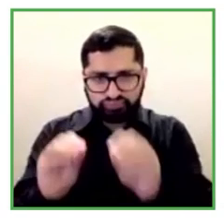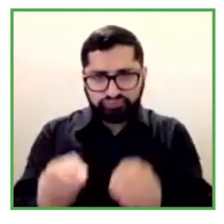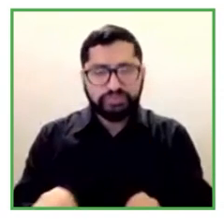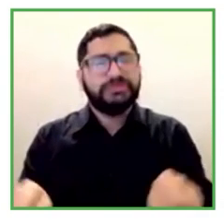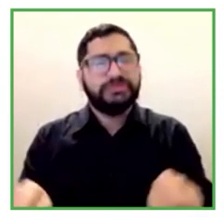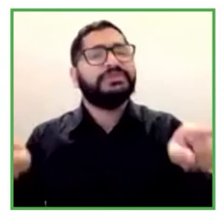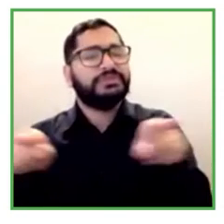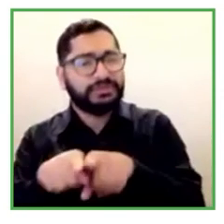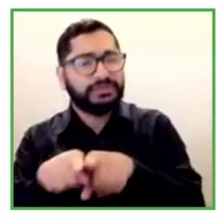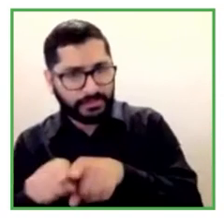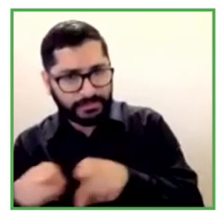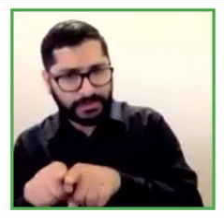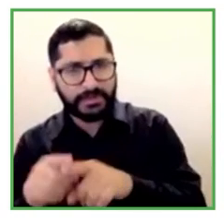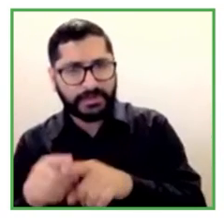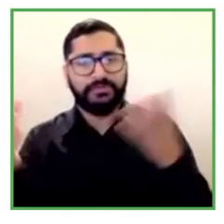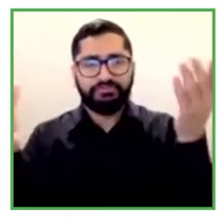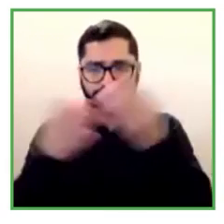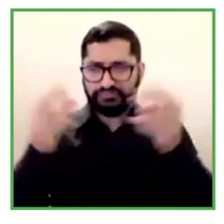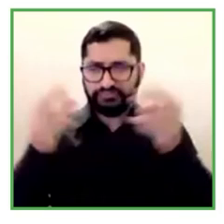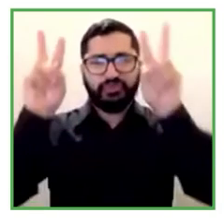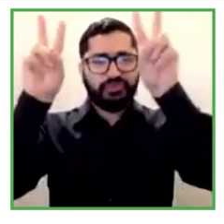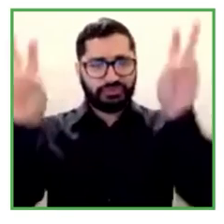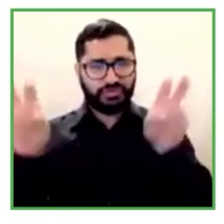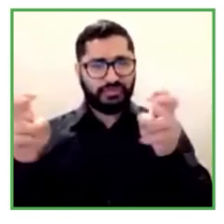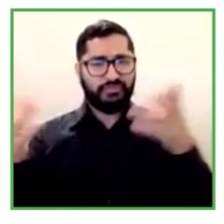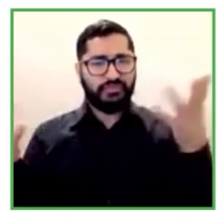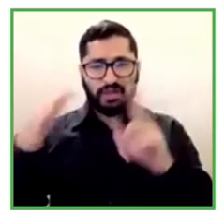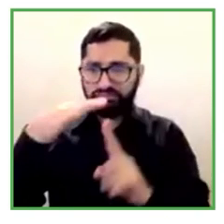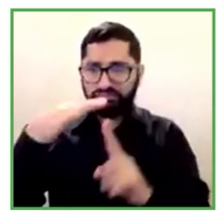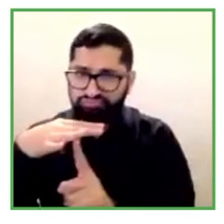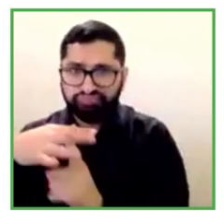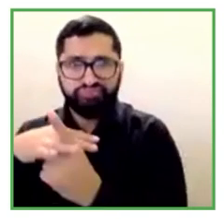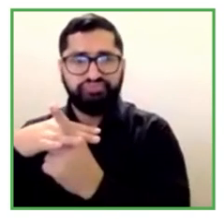emergentes relacionados con la digitalización y con la pandemia.